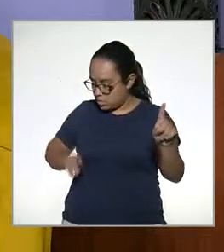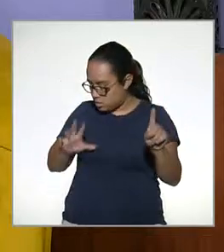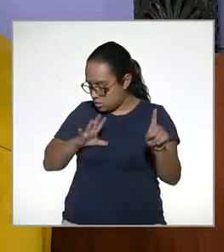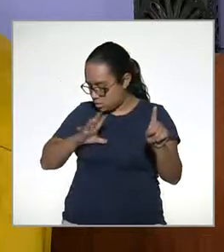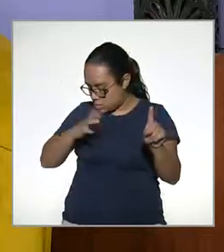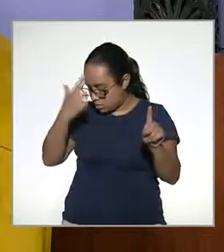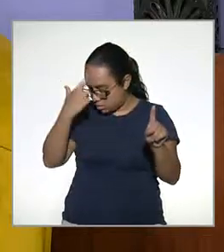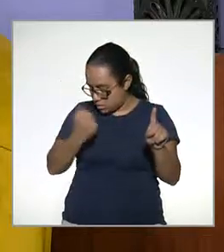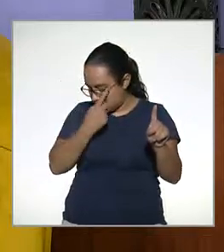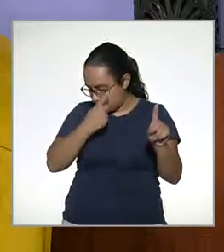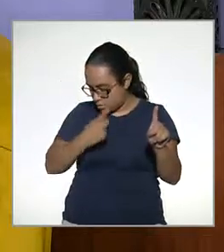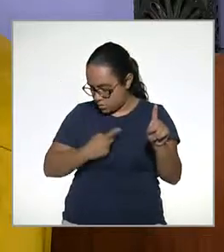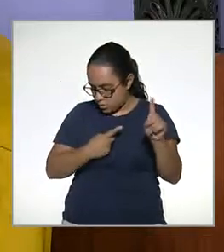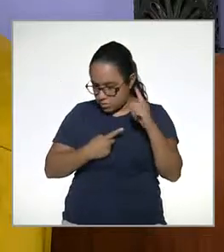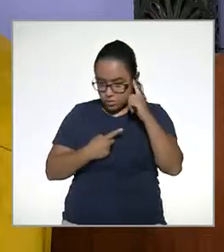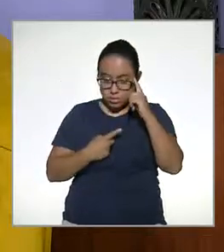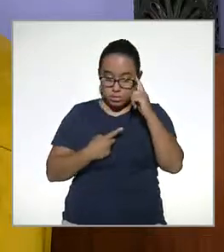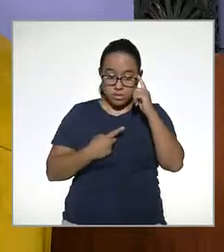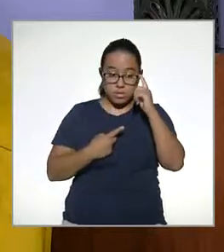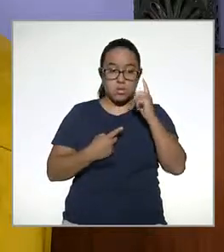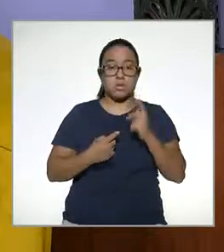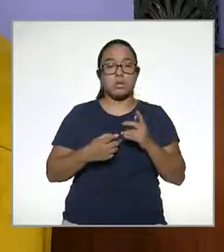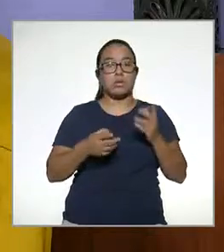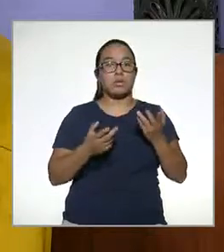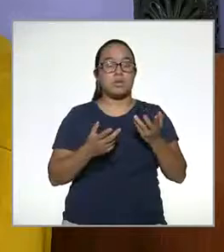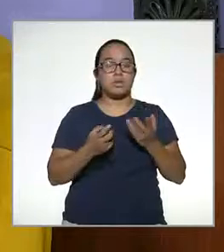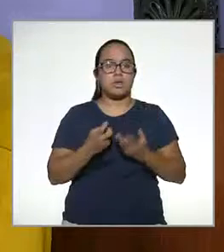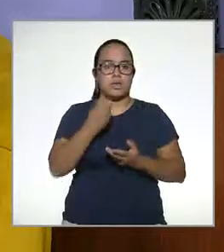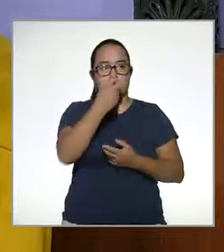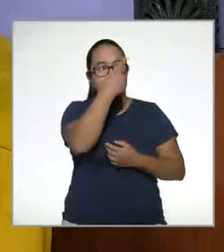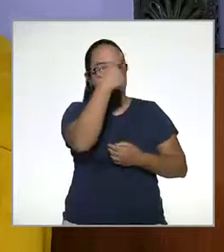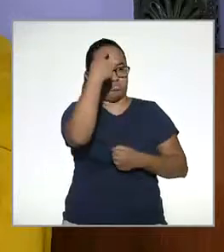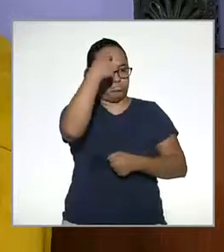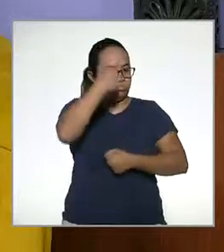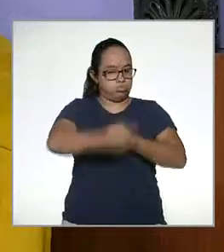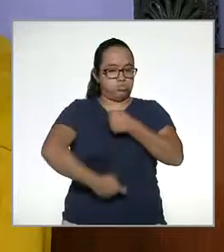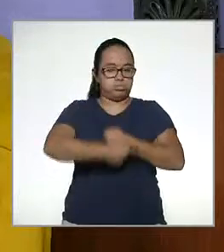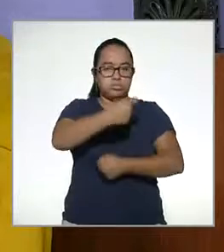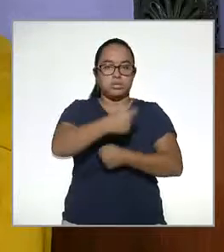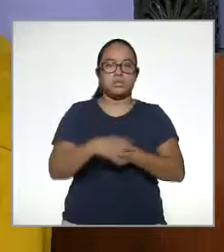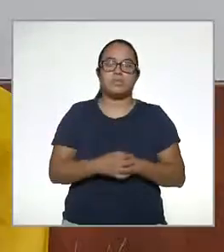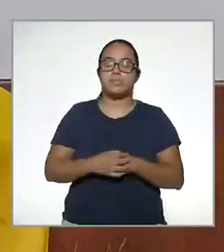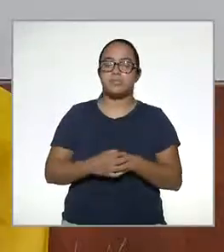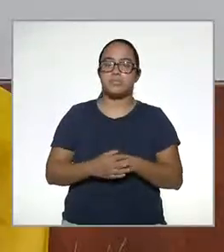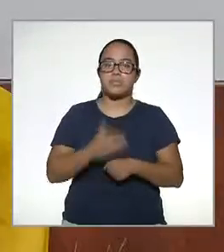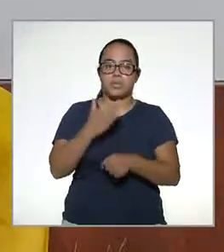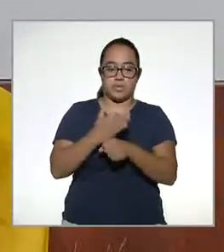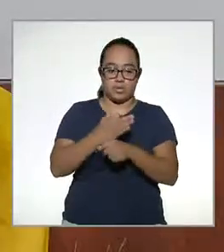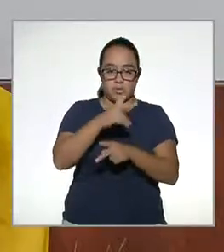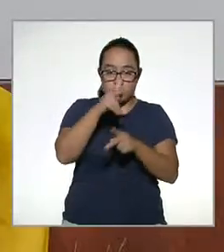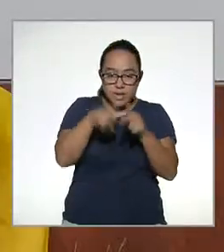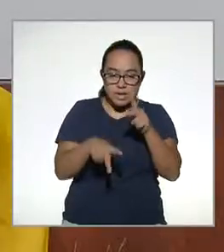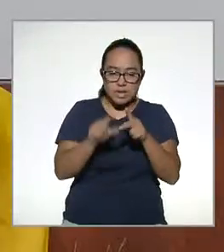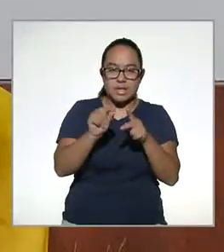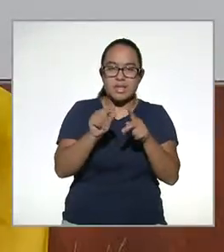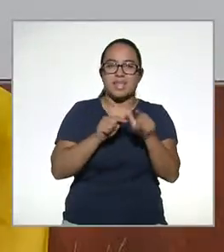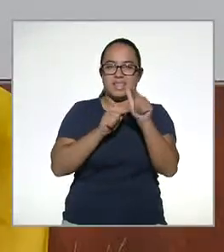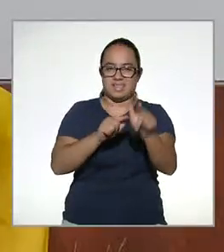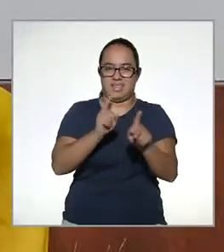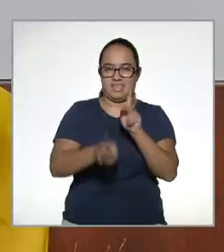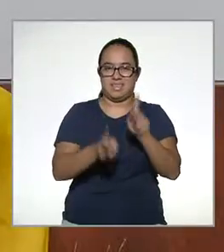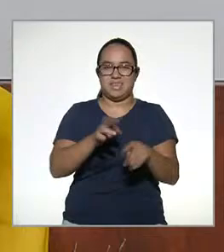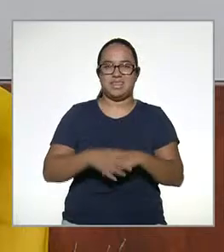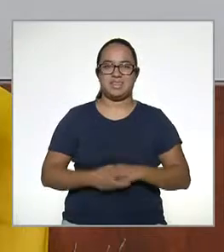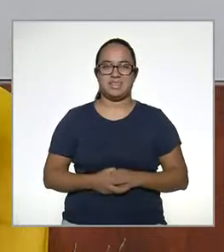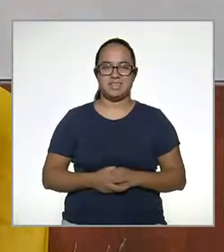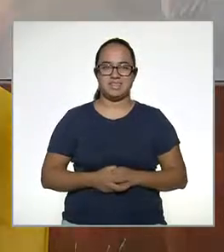en ese momento es esa lectura, ¿no? que el otro hace inconscientemente. Vamos a una pausa y ahorita seguimos platicando de ello.